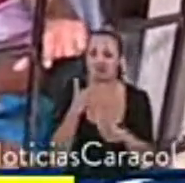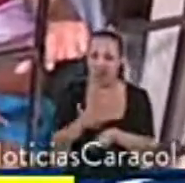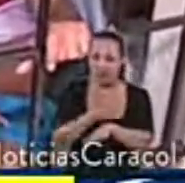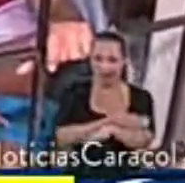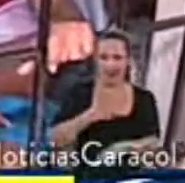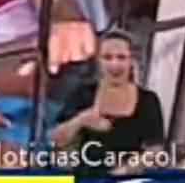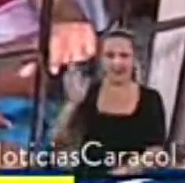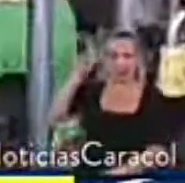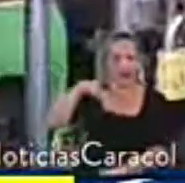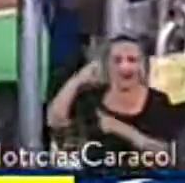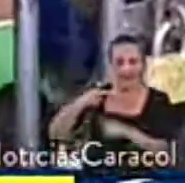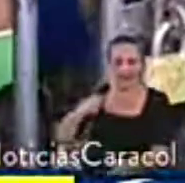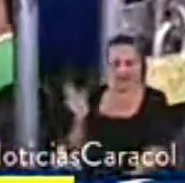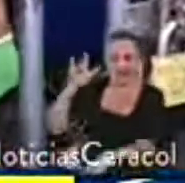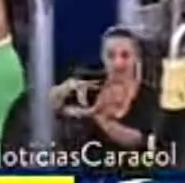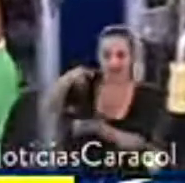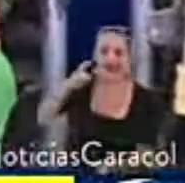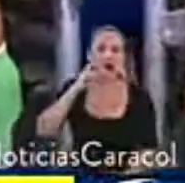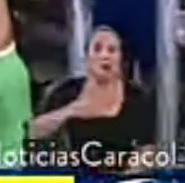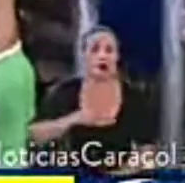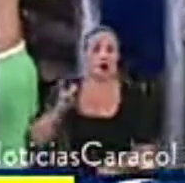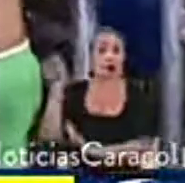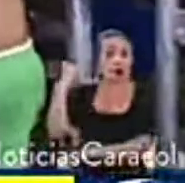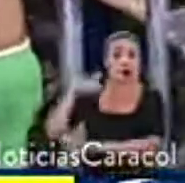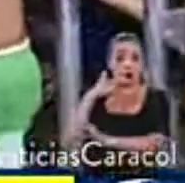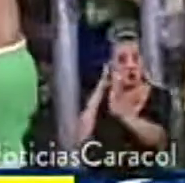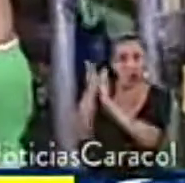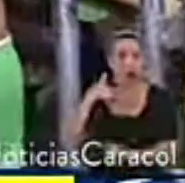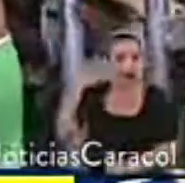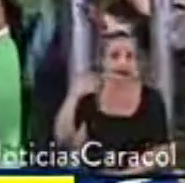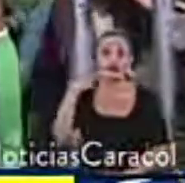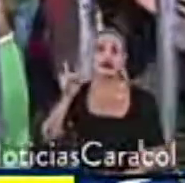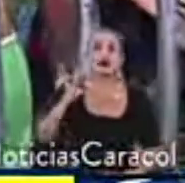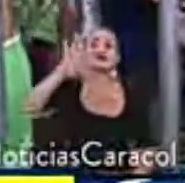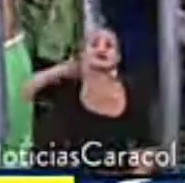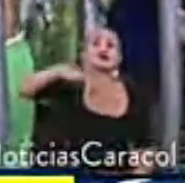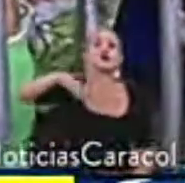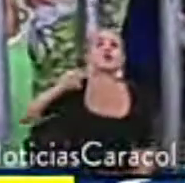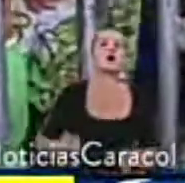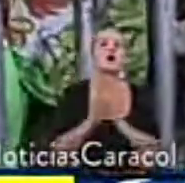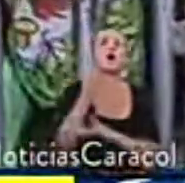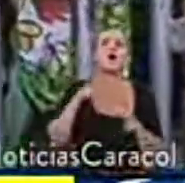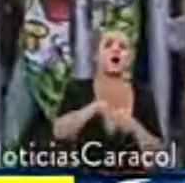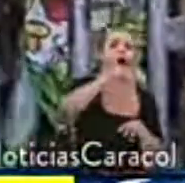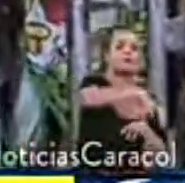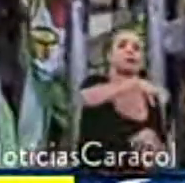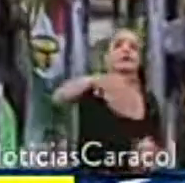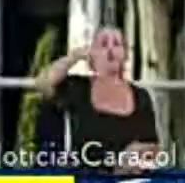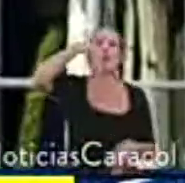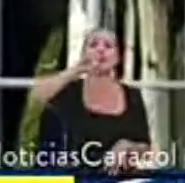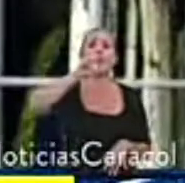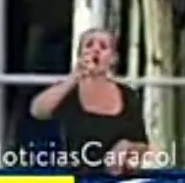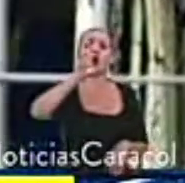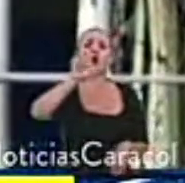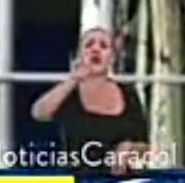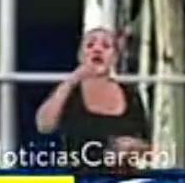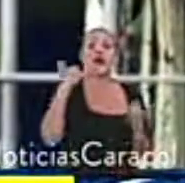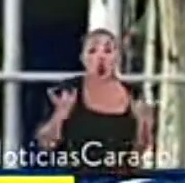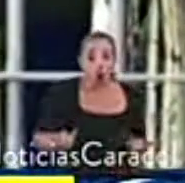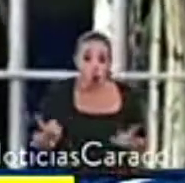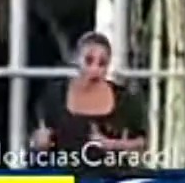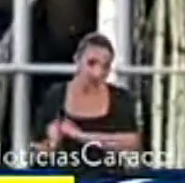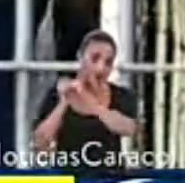Hace 5 meses les dije, vamos a inaugurar modulares. Hoy en Santa Marta, con el presidente de la República, vamos a entregar 510 cupos. ¿Qué